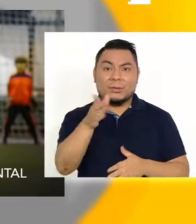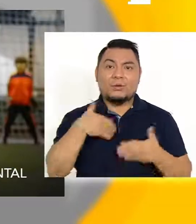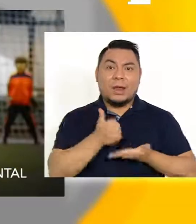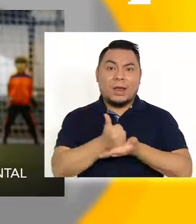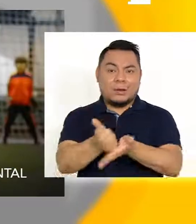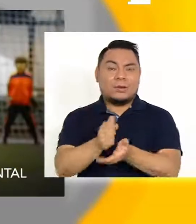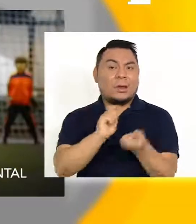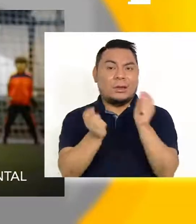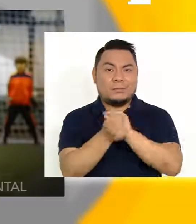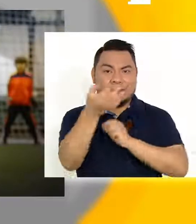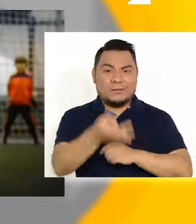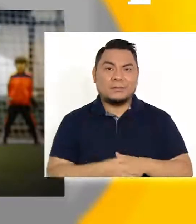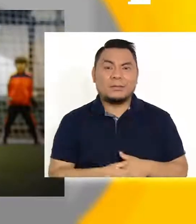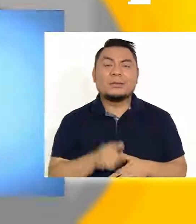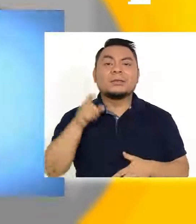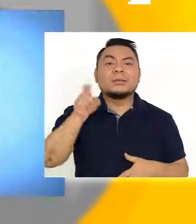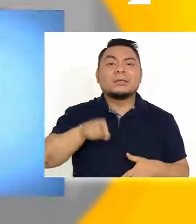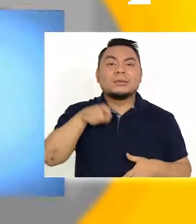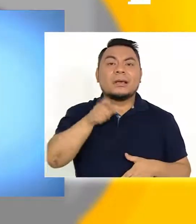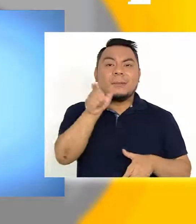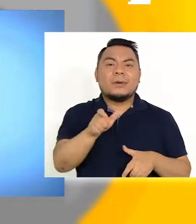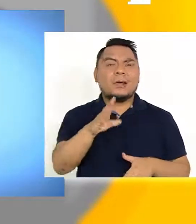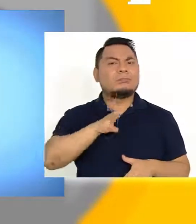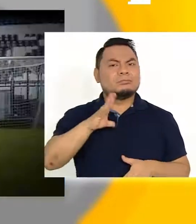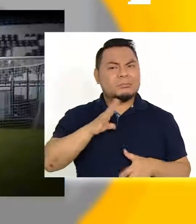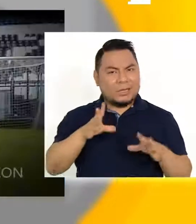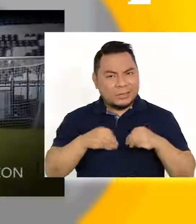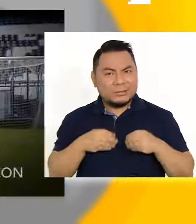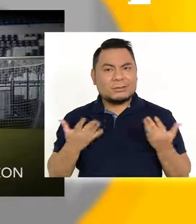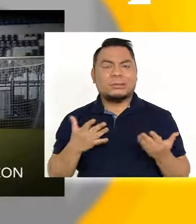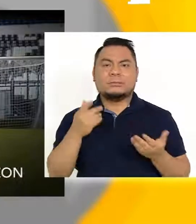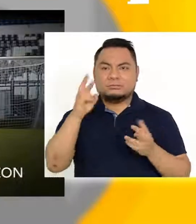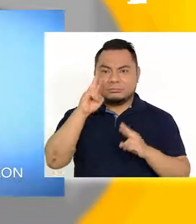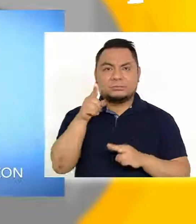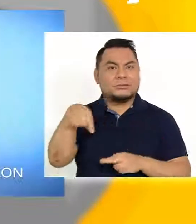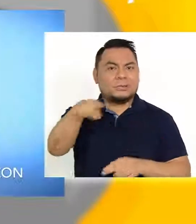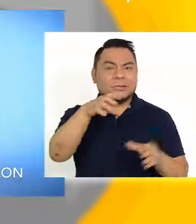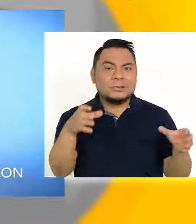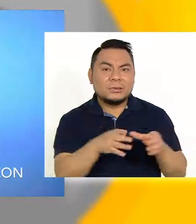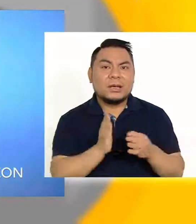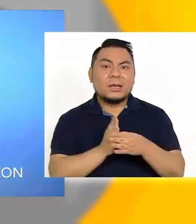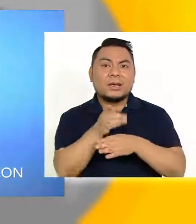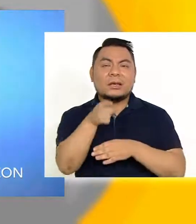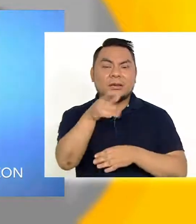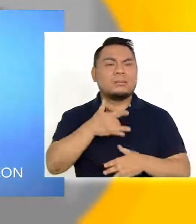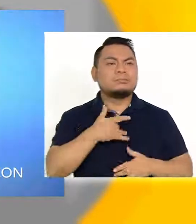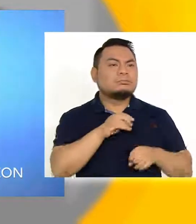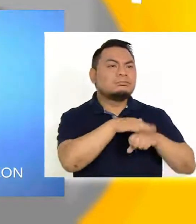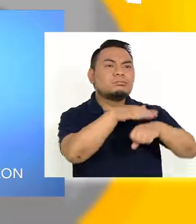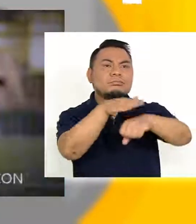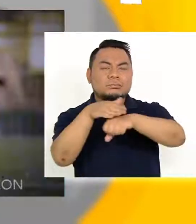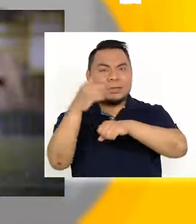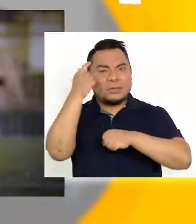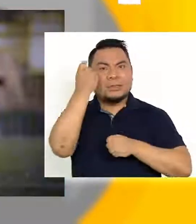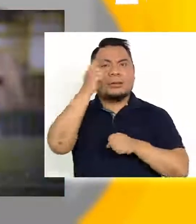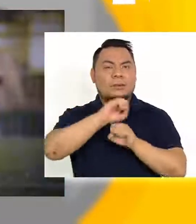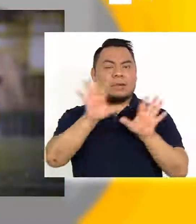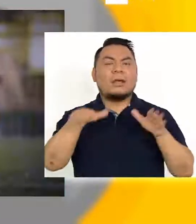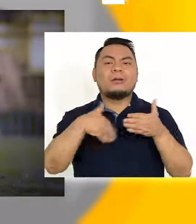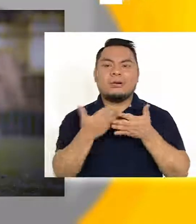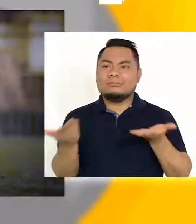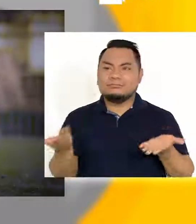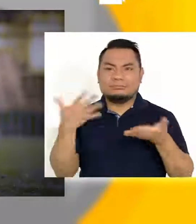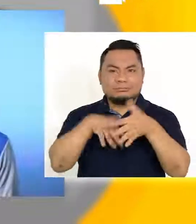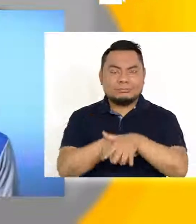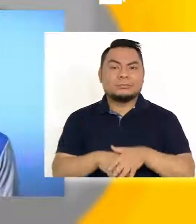Tú puedes ayudar a cambiar la realidad. Necesitamos gente tolerante. Necesitamos gente amb cor. A través de la sensibilización lograremos ser